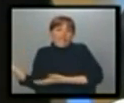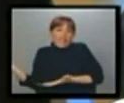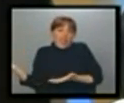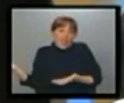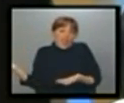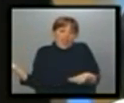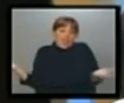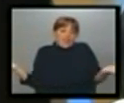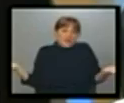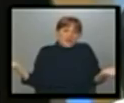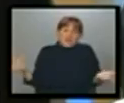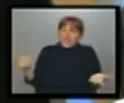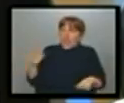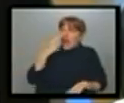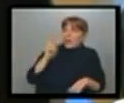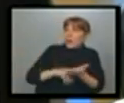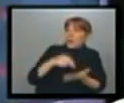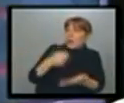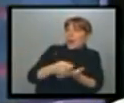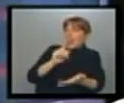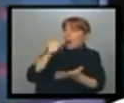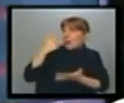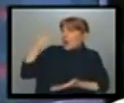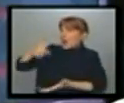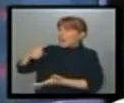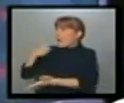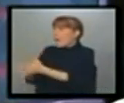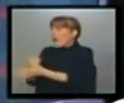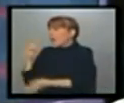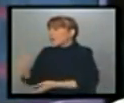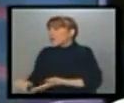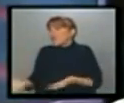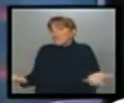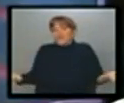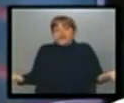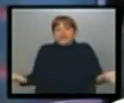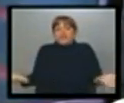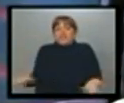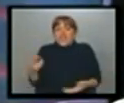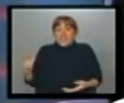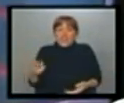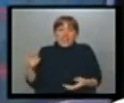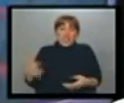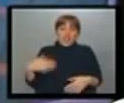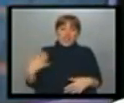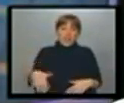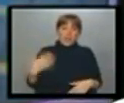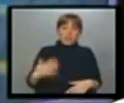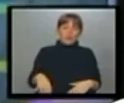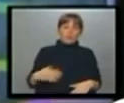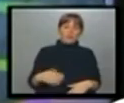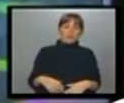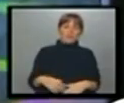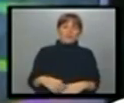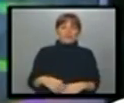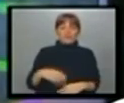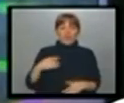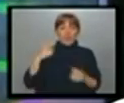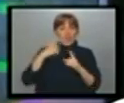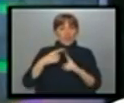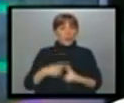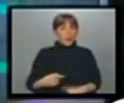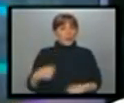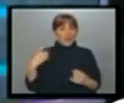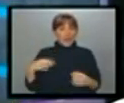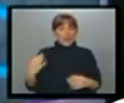eso pasó a ser parte del pasado. Bueno, vamos a estar desarrollando todo eso en un ratito, mucho número para esta mañana, y hay que hacer cuentas,